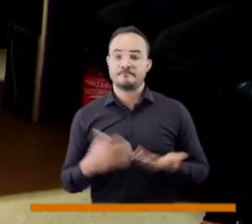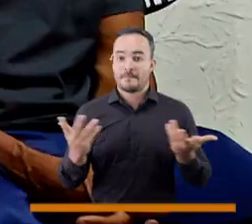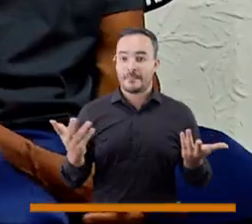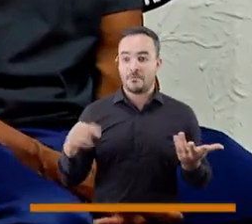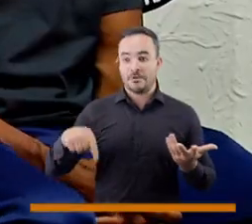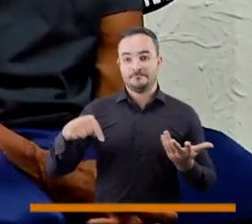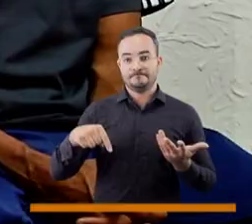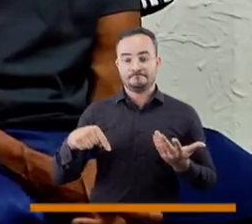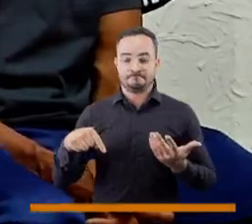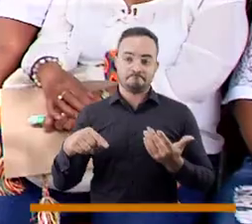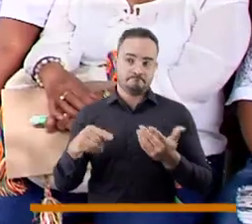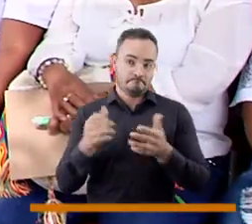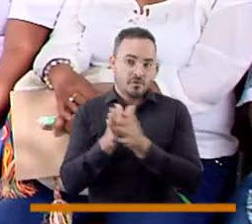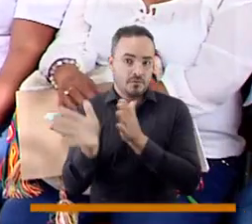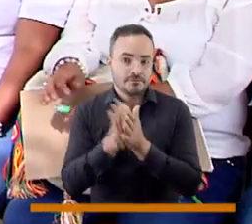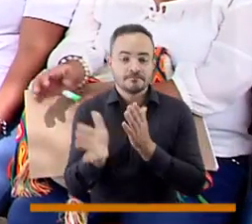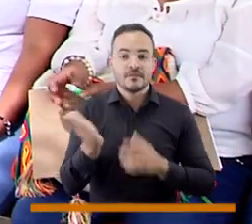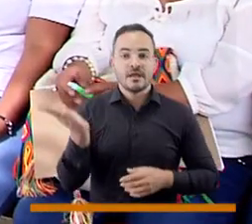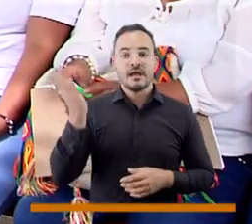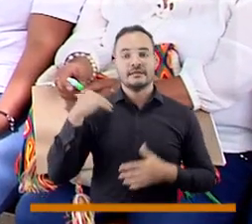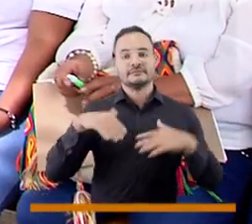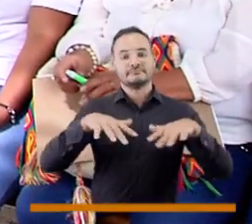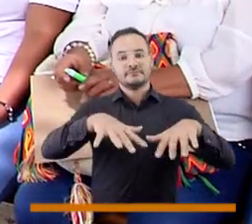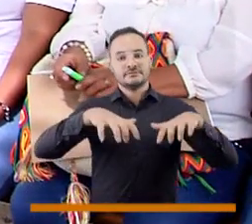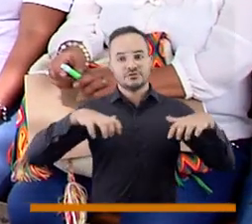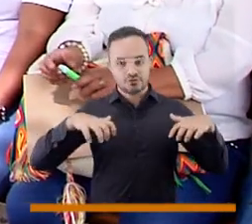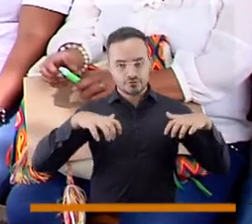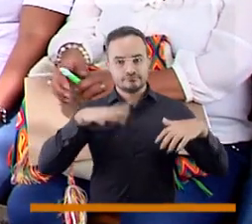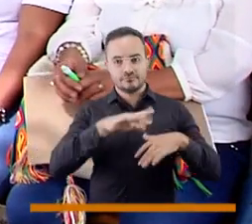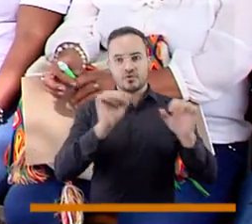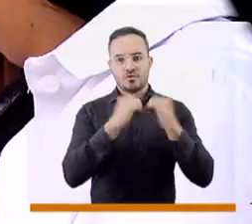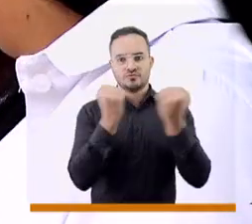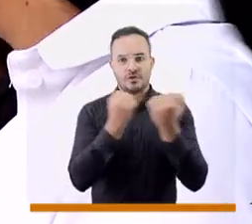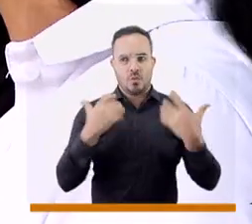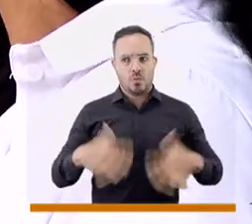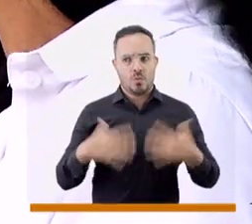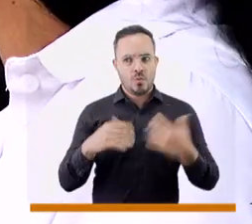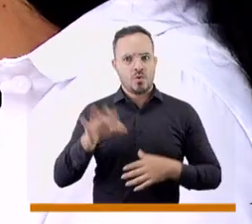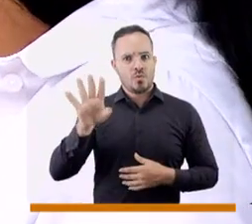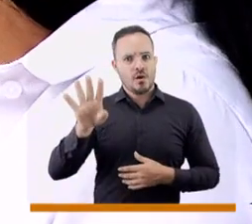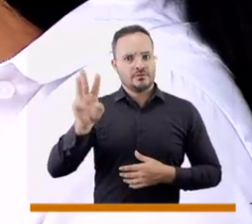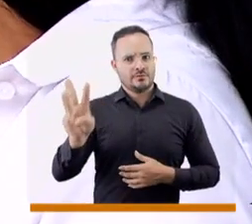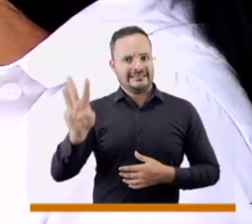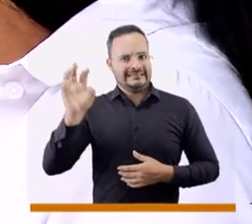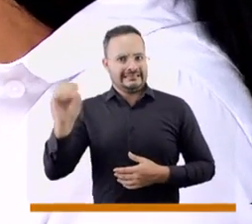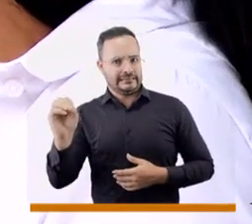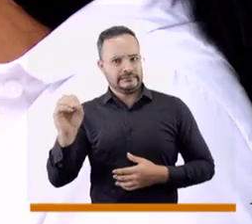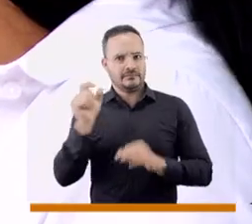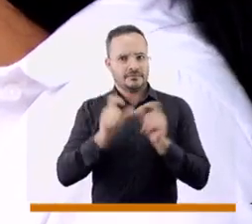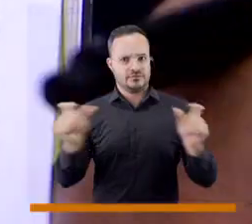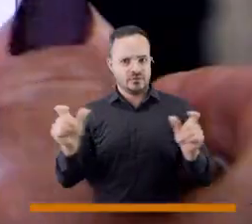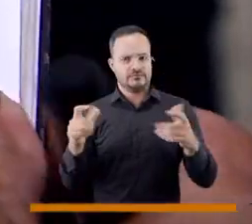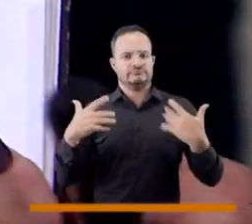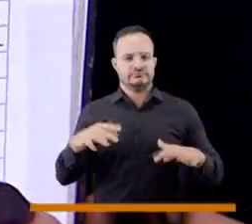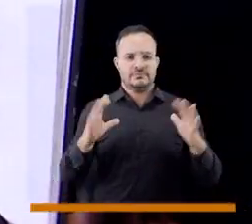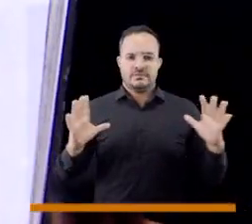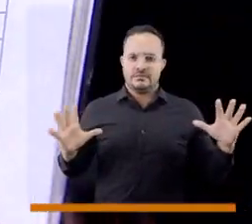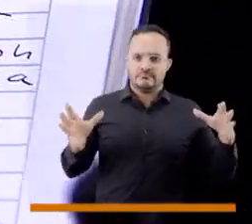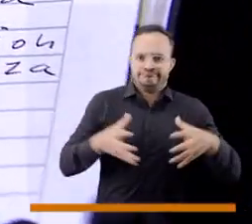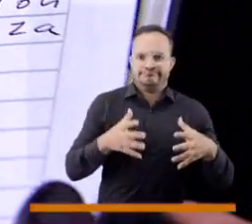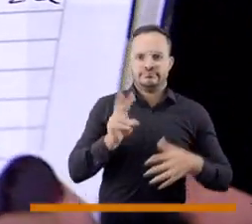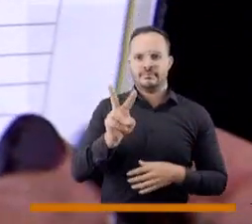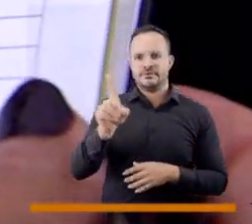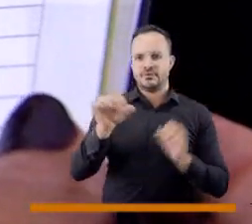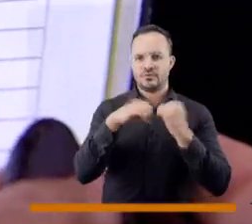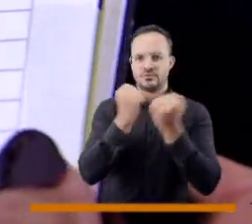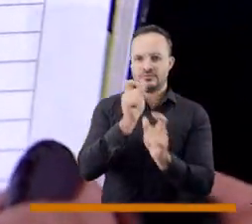Pues una sesión plenaria exclusiva para los 430 dignatarios con los 21 concejales